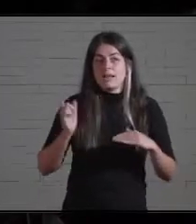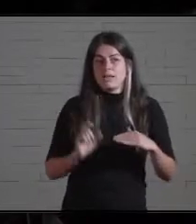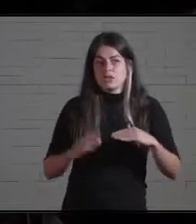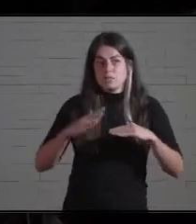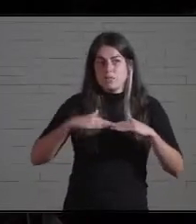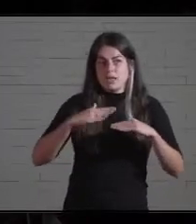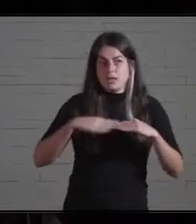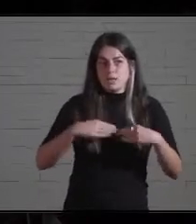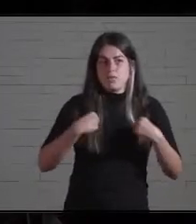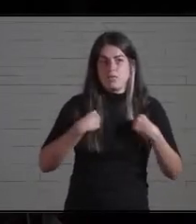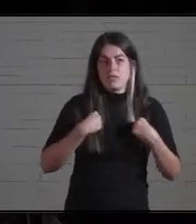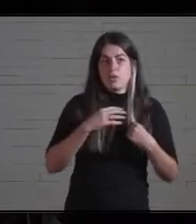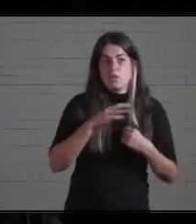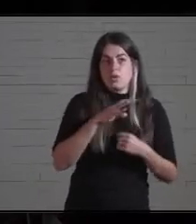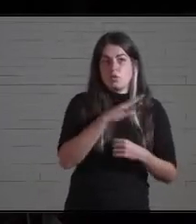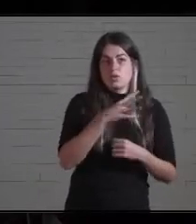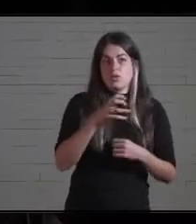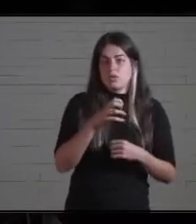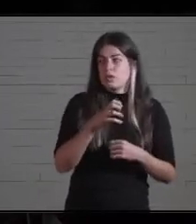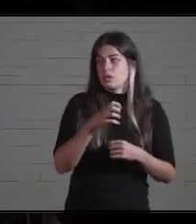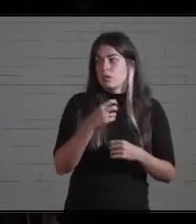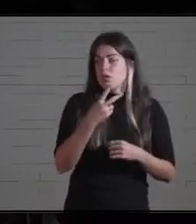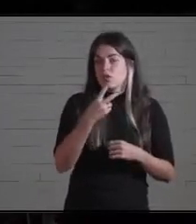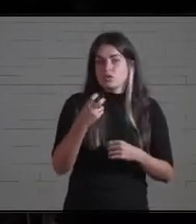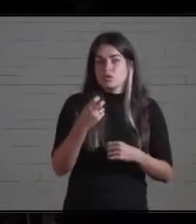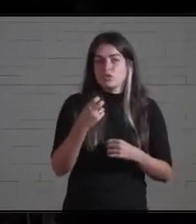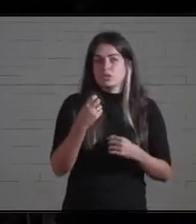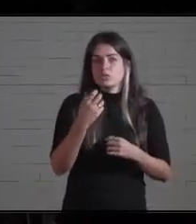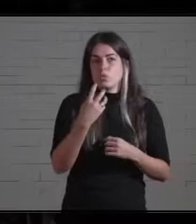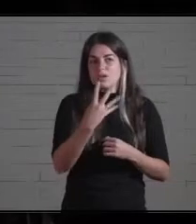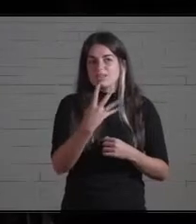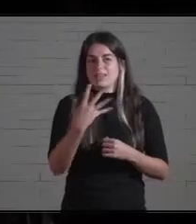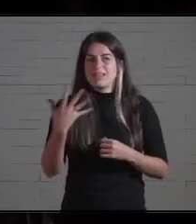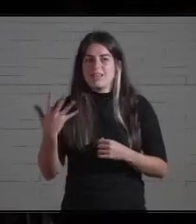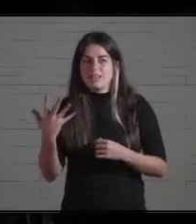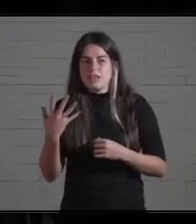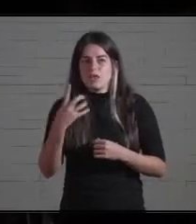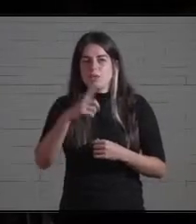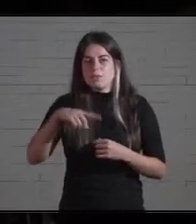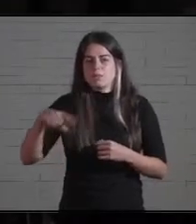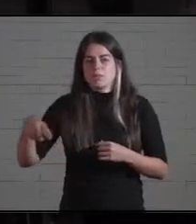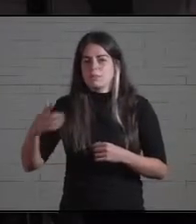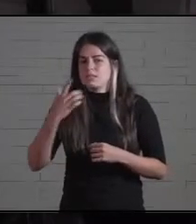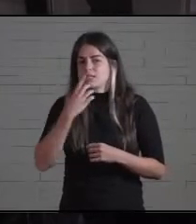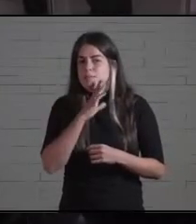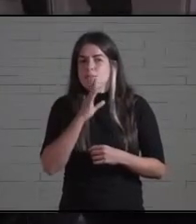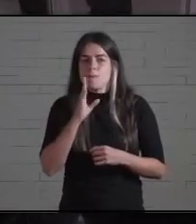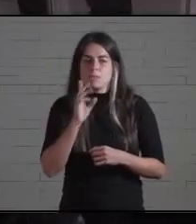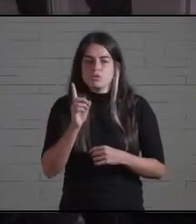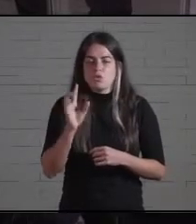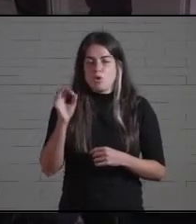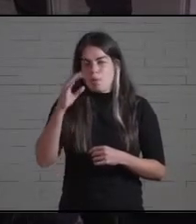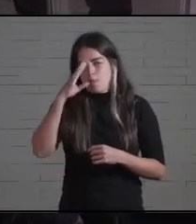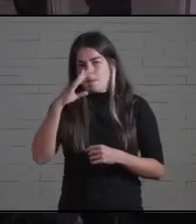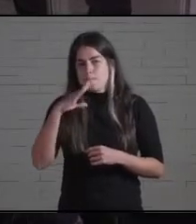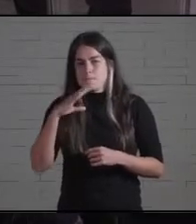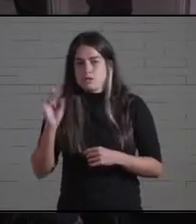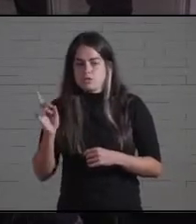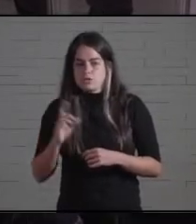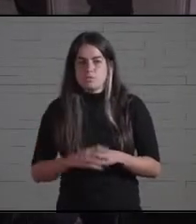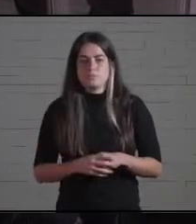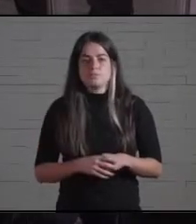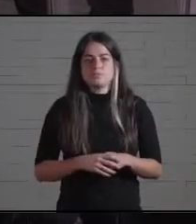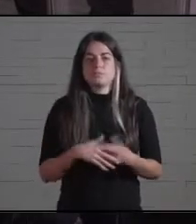141 euros al mes y por monoparentalidad 245 euros al mes. Entonces, realmente hemos